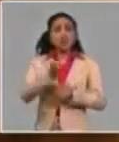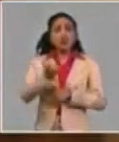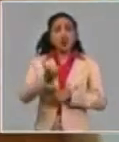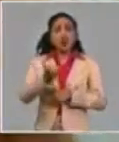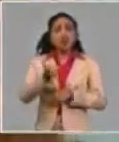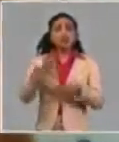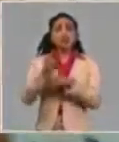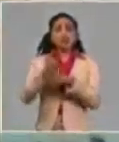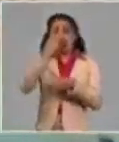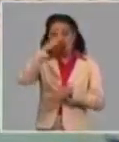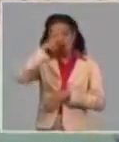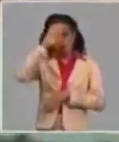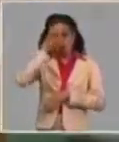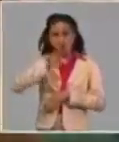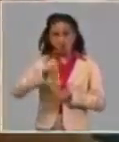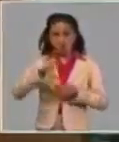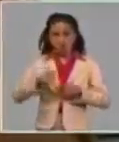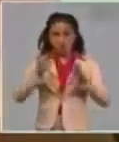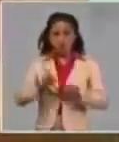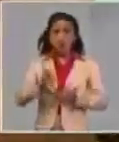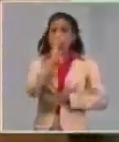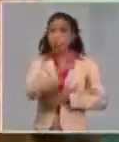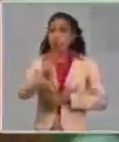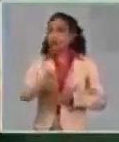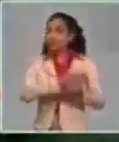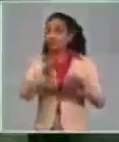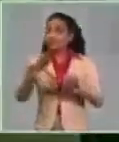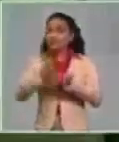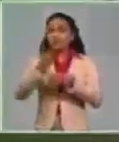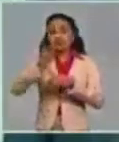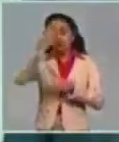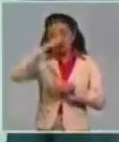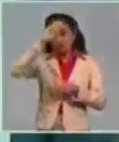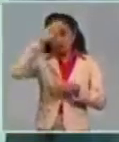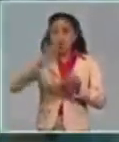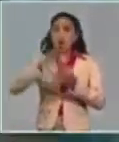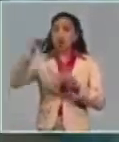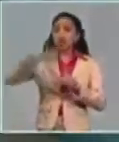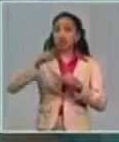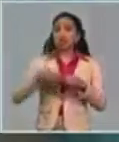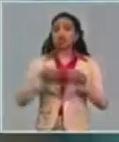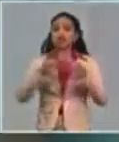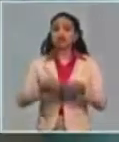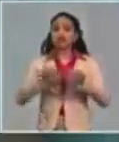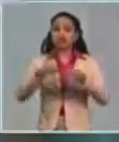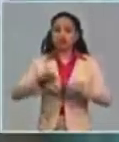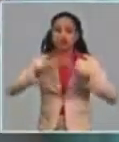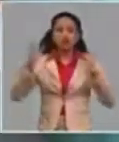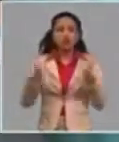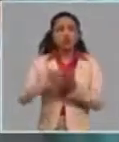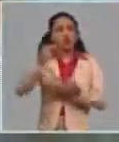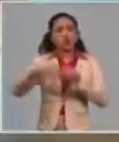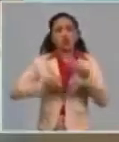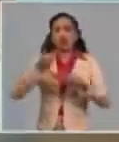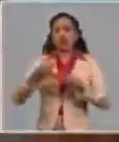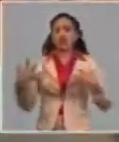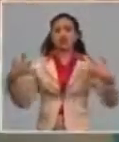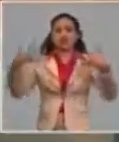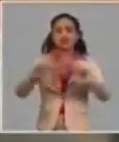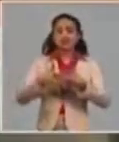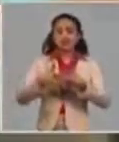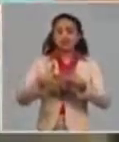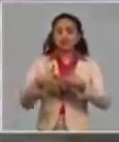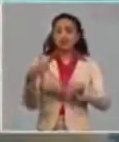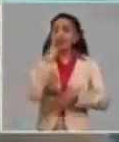satisface toda la demanda del oriente desde Santiago de Cuba a Guantánamo y Granada. Como parte de las acciones coordinadas para el enfrentamiento a la